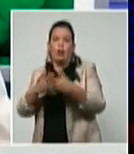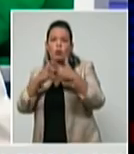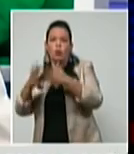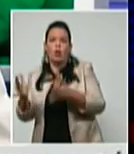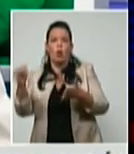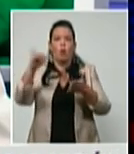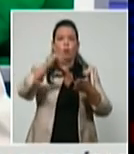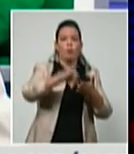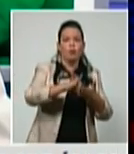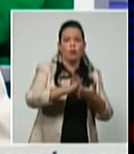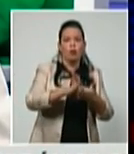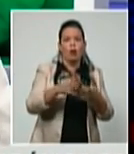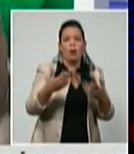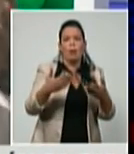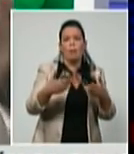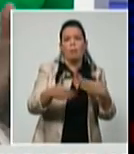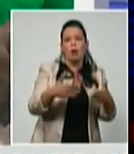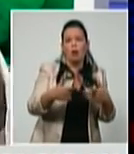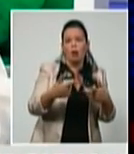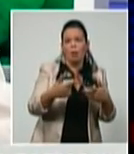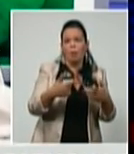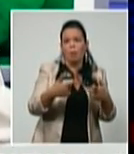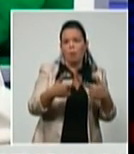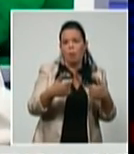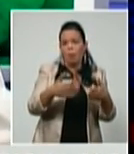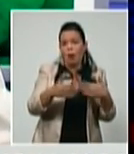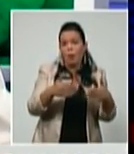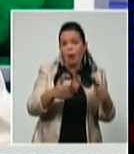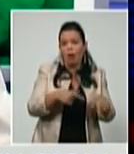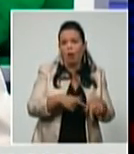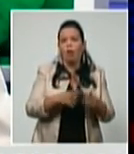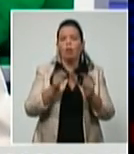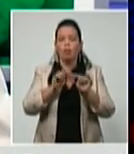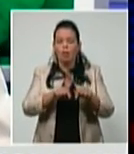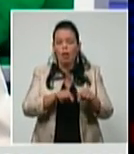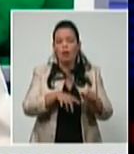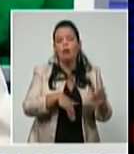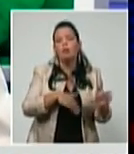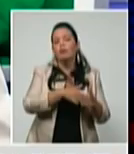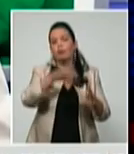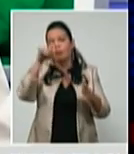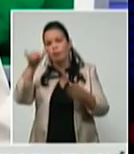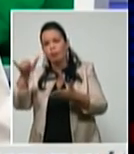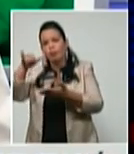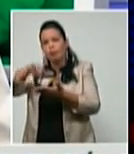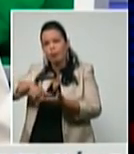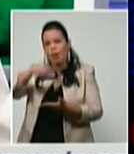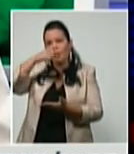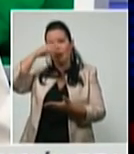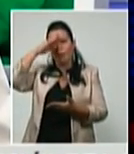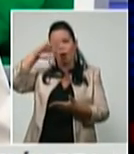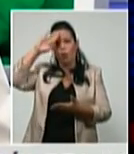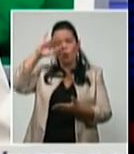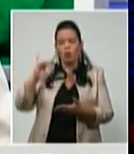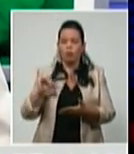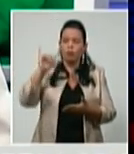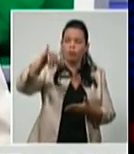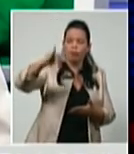para Cuba. Pero al final de donde viene es del país, donde vive, donde trabaja, de donde